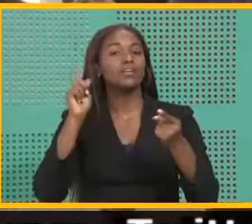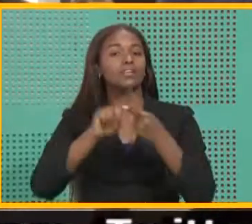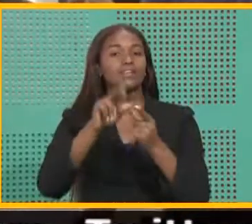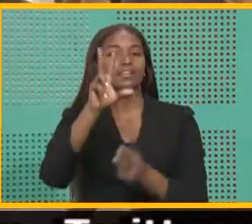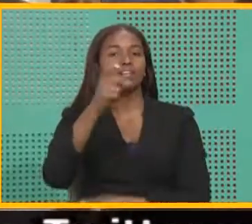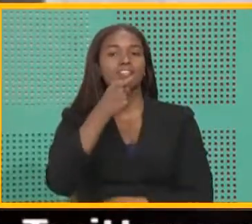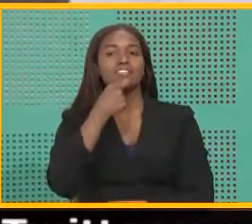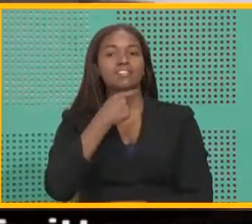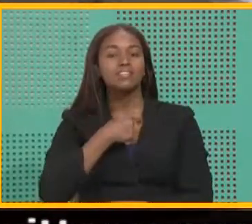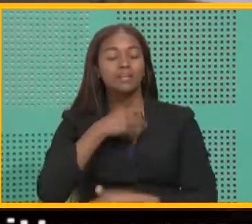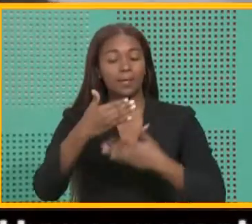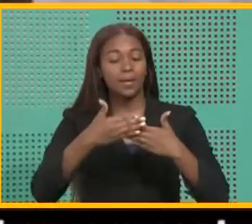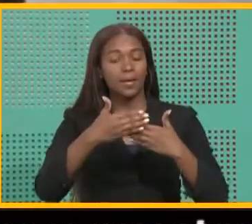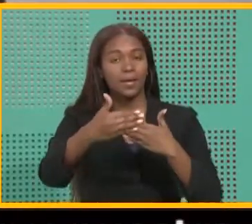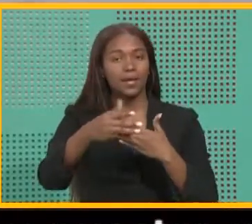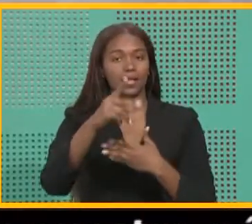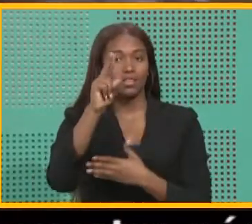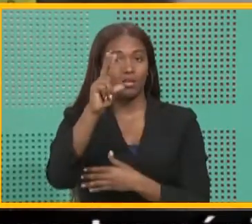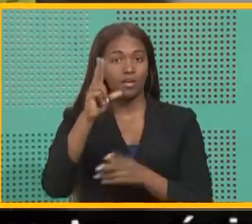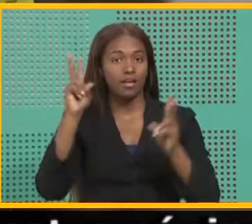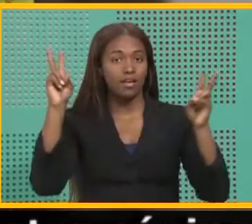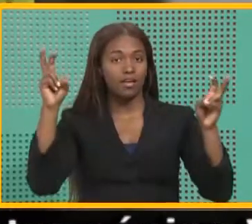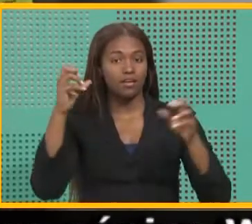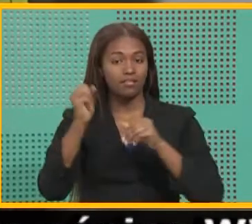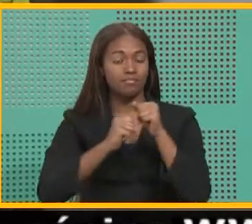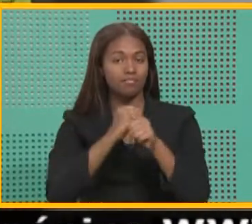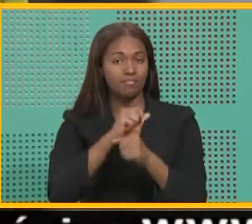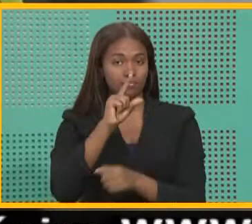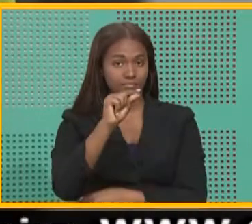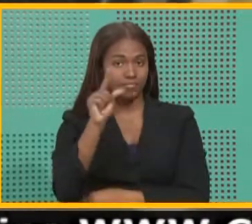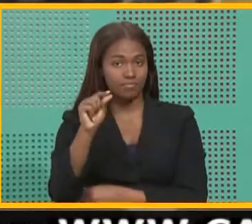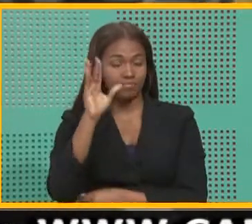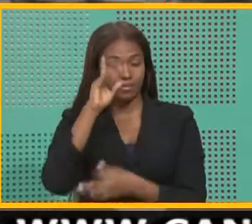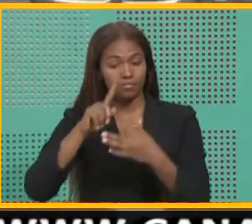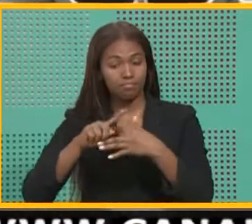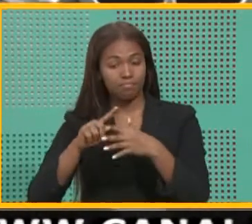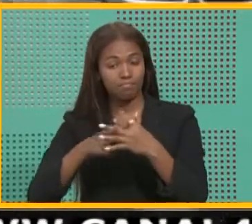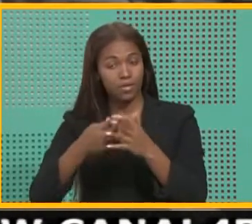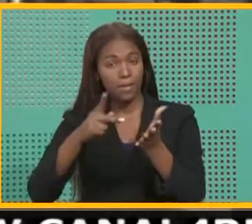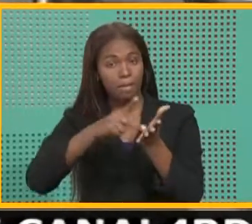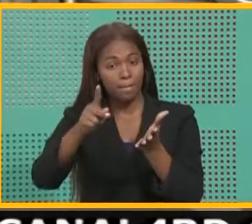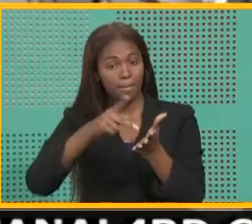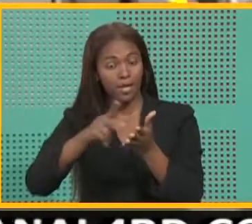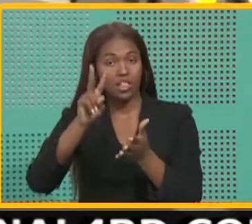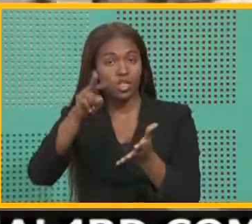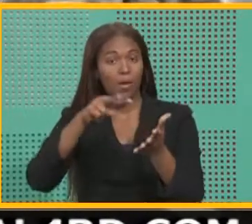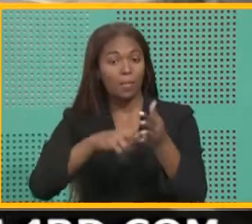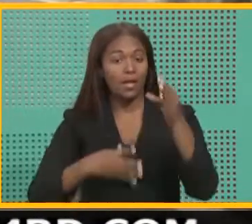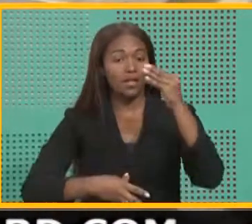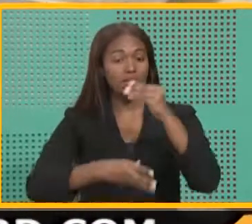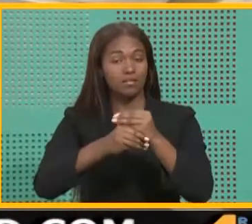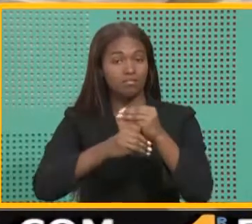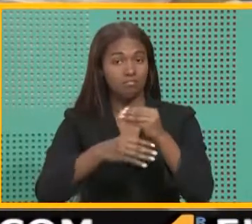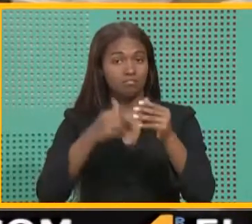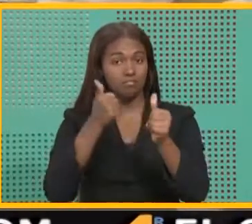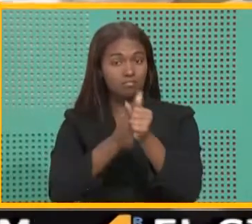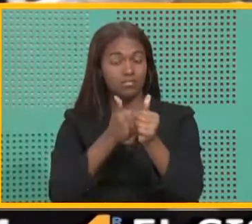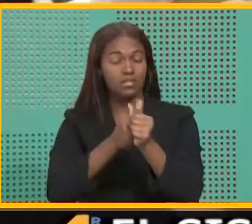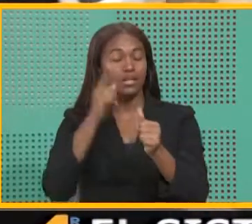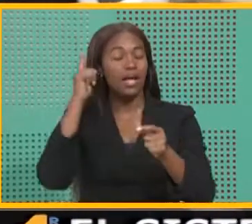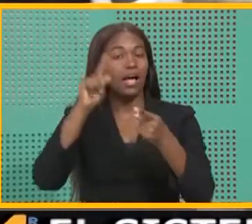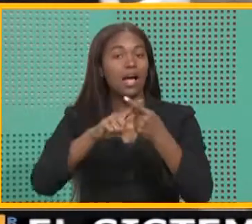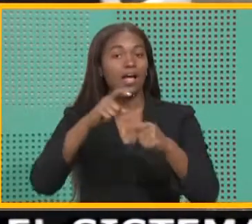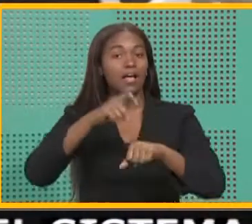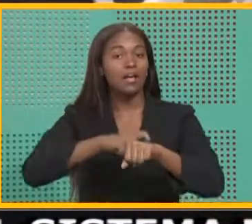de diciembre a partir del 2 de enero de 2020. Se empezarán a cobrar los 2.000 pesos de recargo adicional al monto